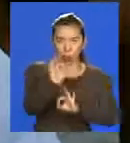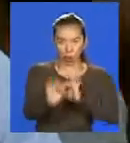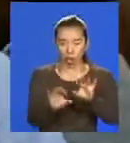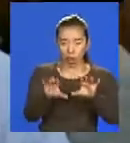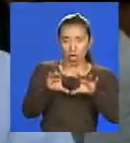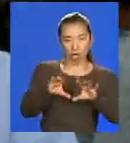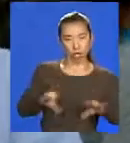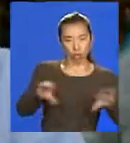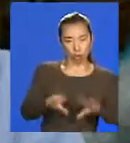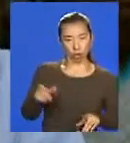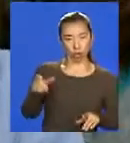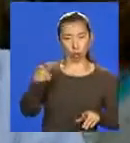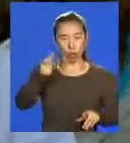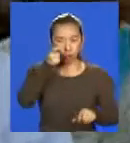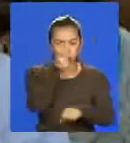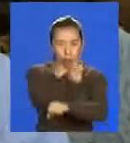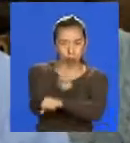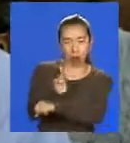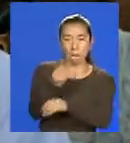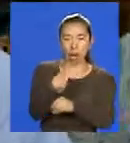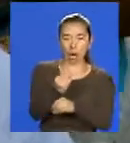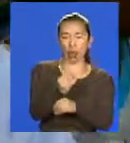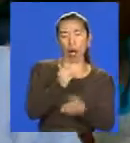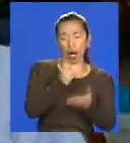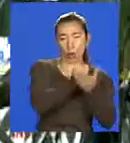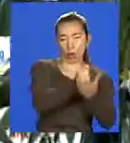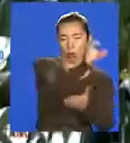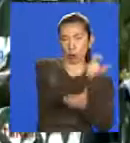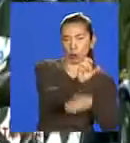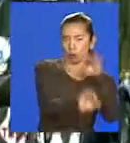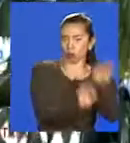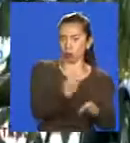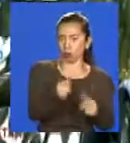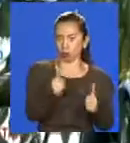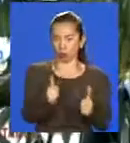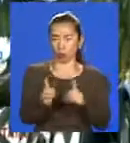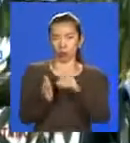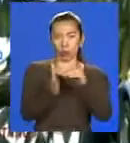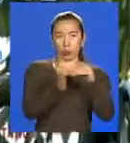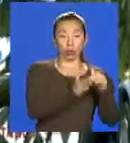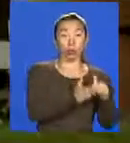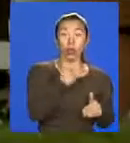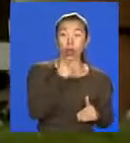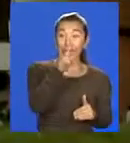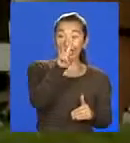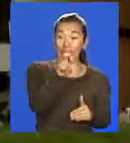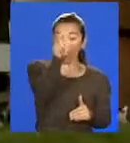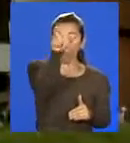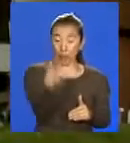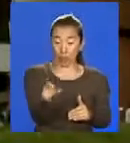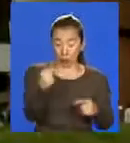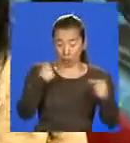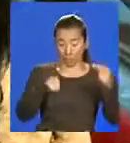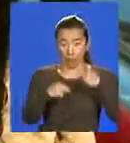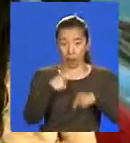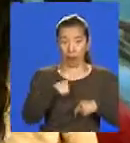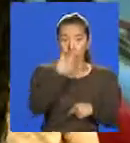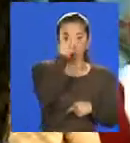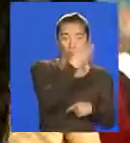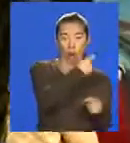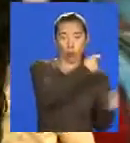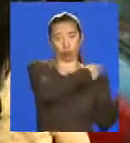de inteligencia a fin de garantizar la seguridad de los ciudadanos. En total fueron valoradas 7 personas, de las cuales 4 fueron remitidas